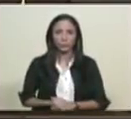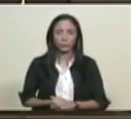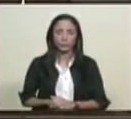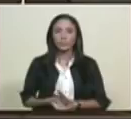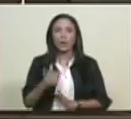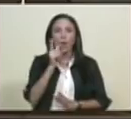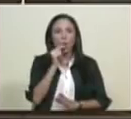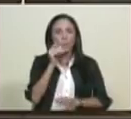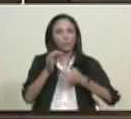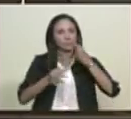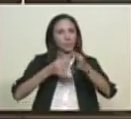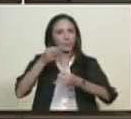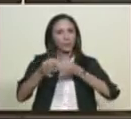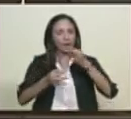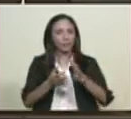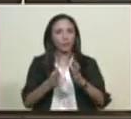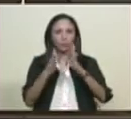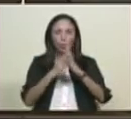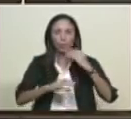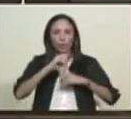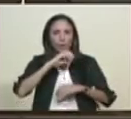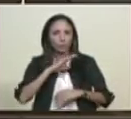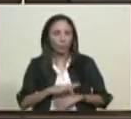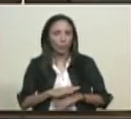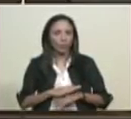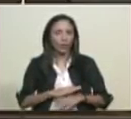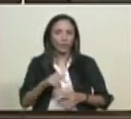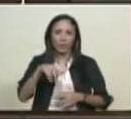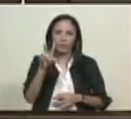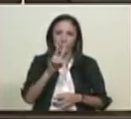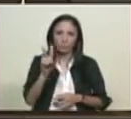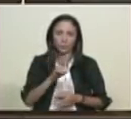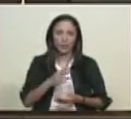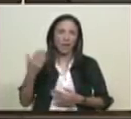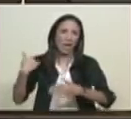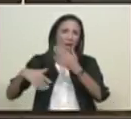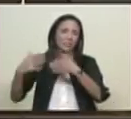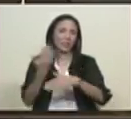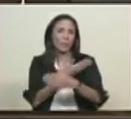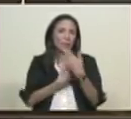histórico, el discurso del magistrado Ibarra